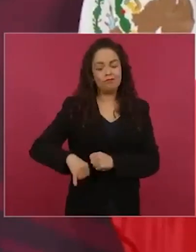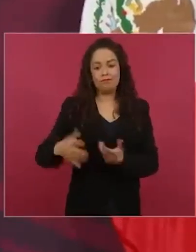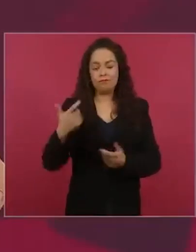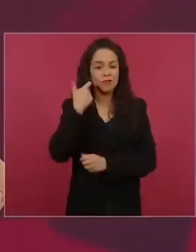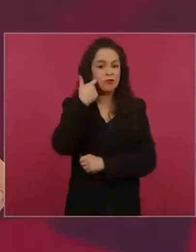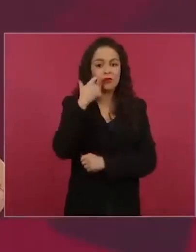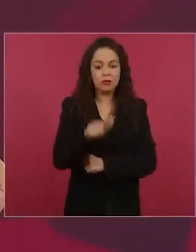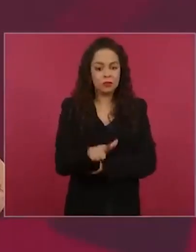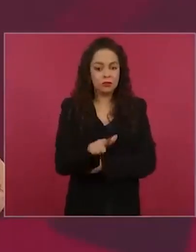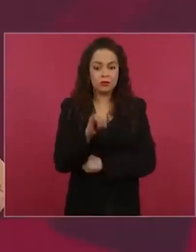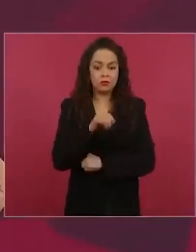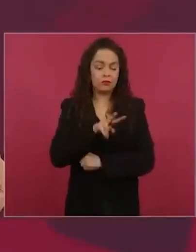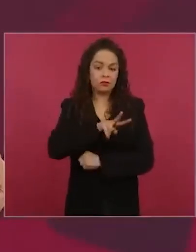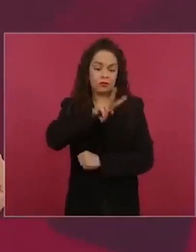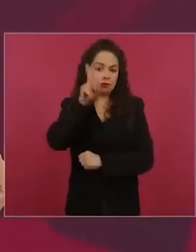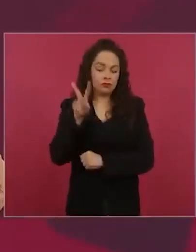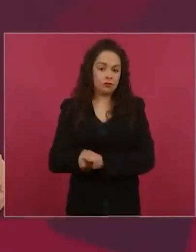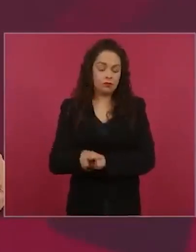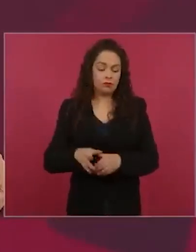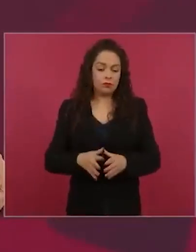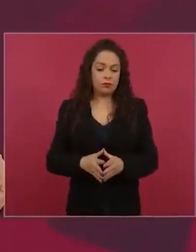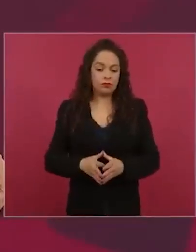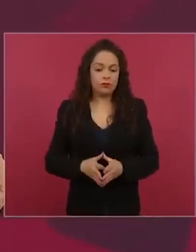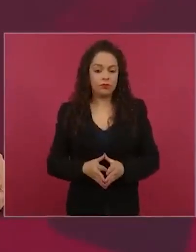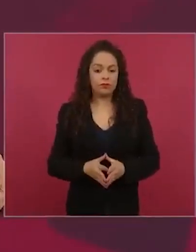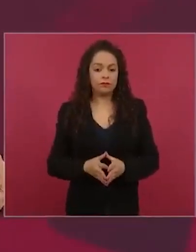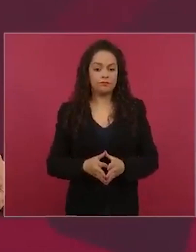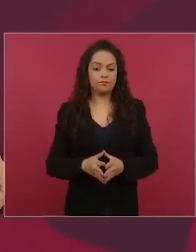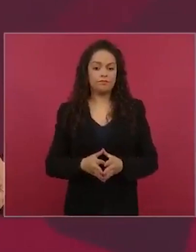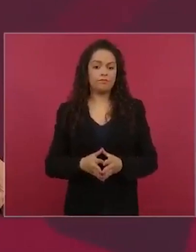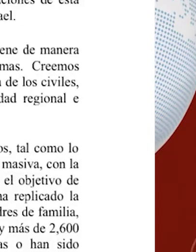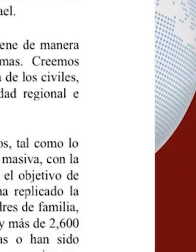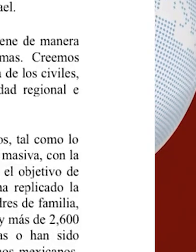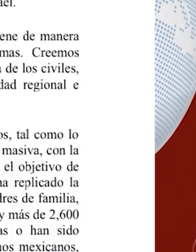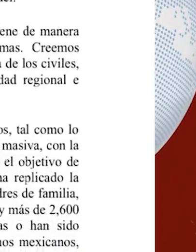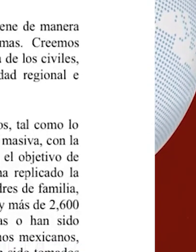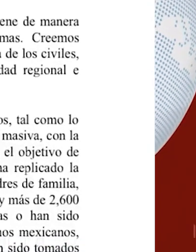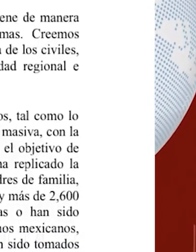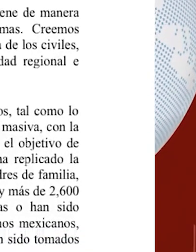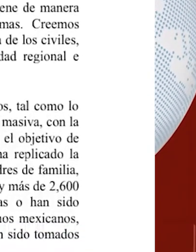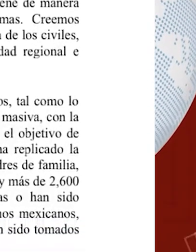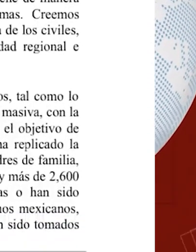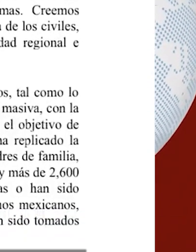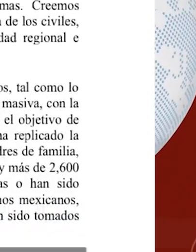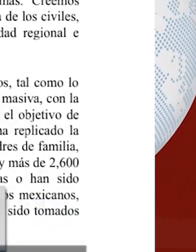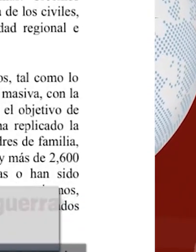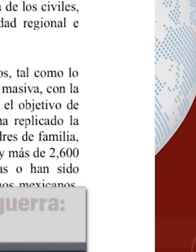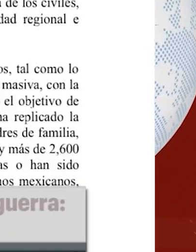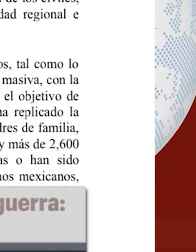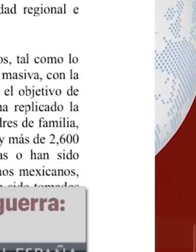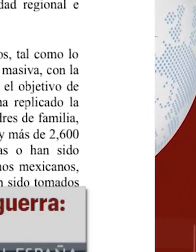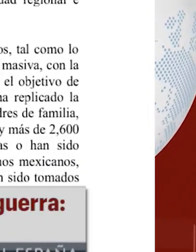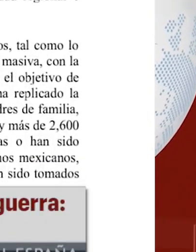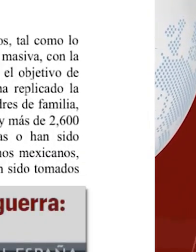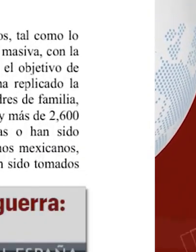dijo que la comunidad internacional tiene la responsabilidad de exigir la liberación de las personas y condenar la masacre tan cruel e inhumana